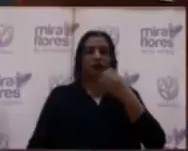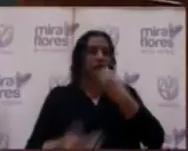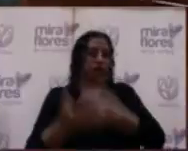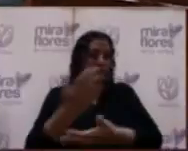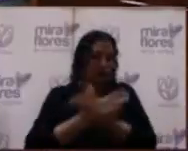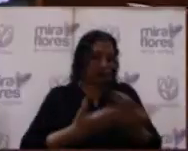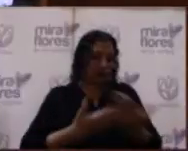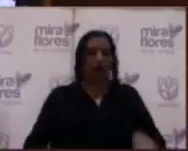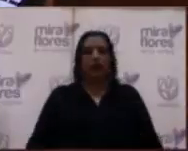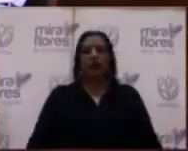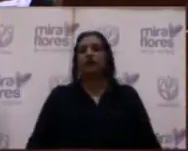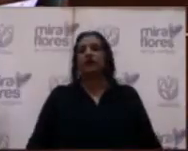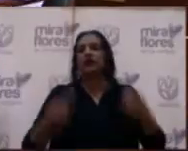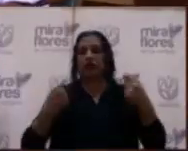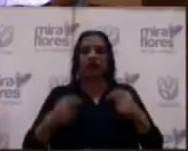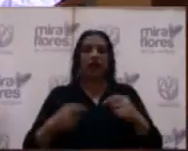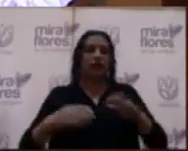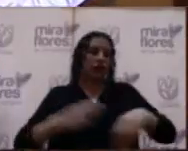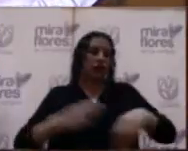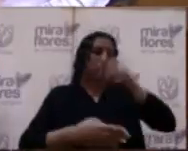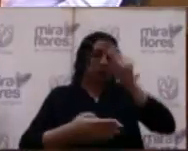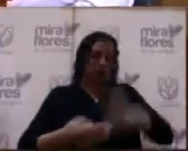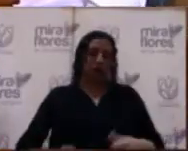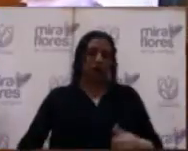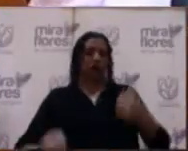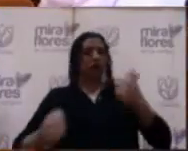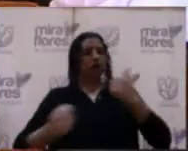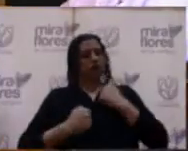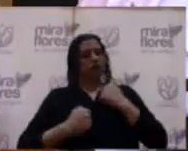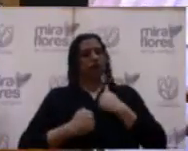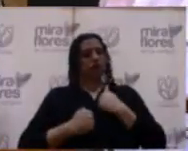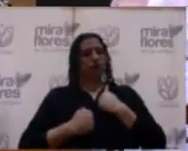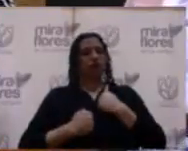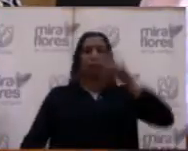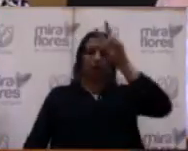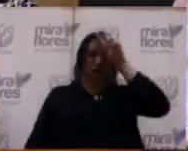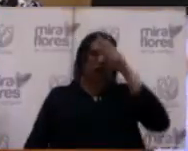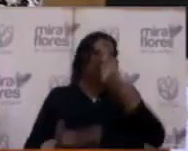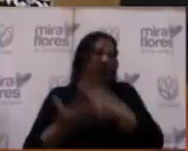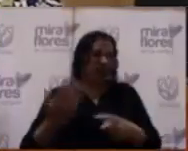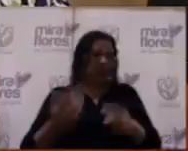días. Sí, se trata de un convenio con el Ejército del Perú para